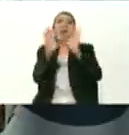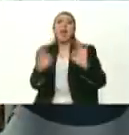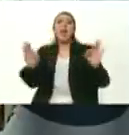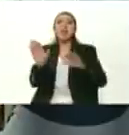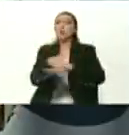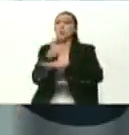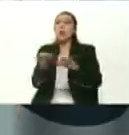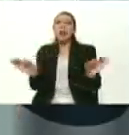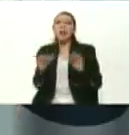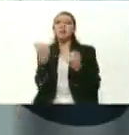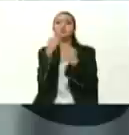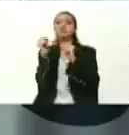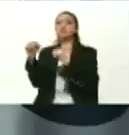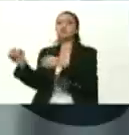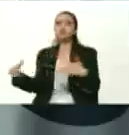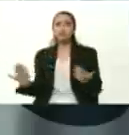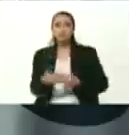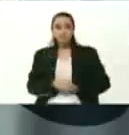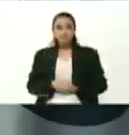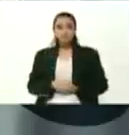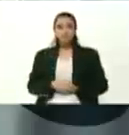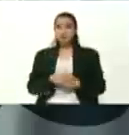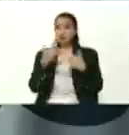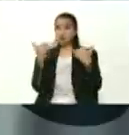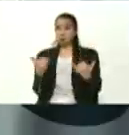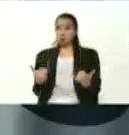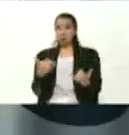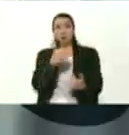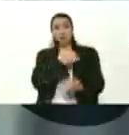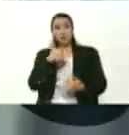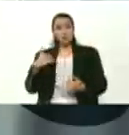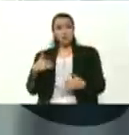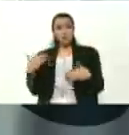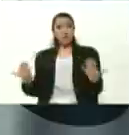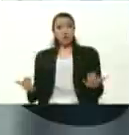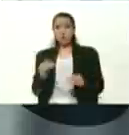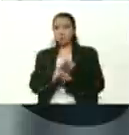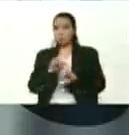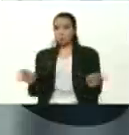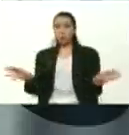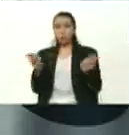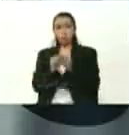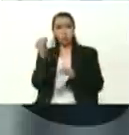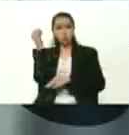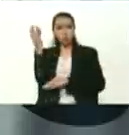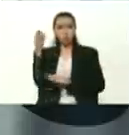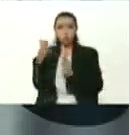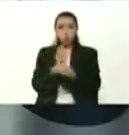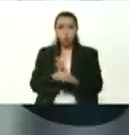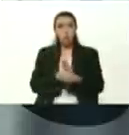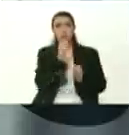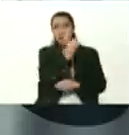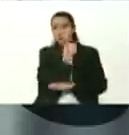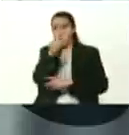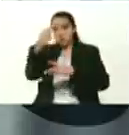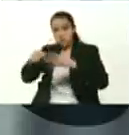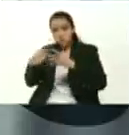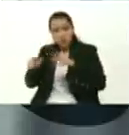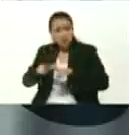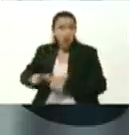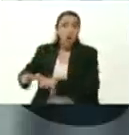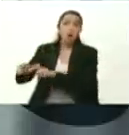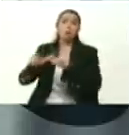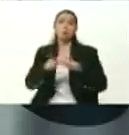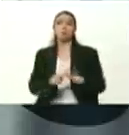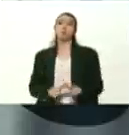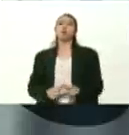nadie. En cambio, y quiero así terminar, para no hablar de las masacres de Yumare, del